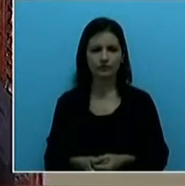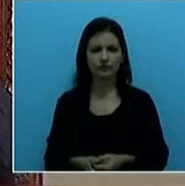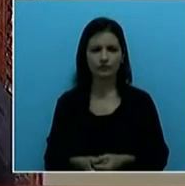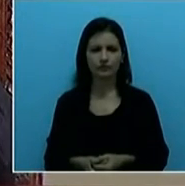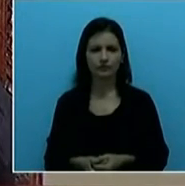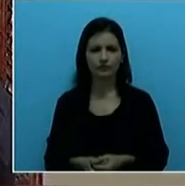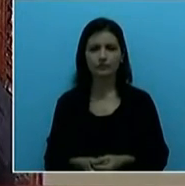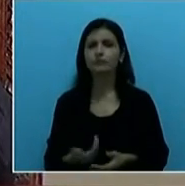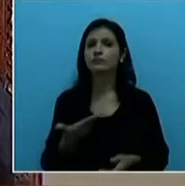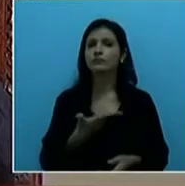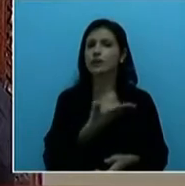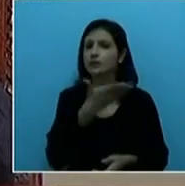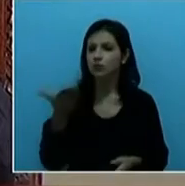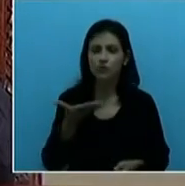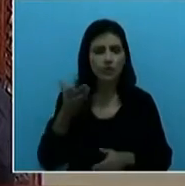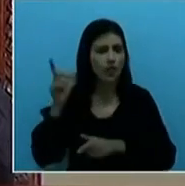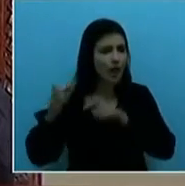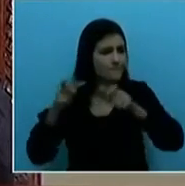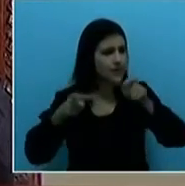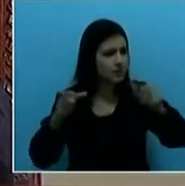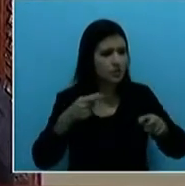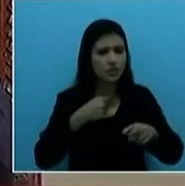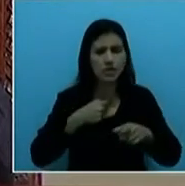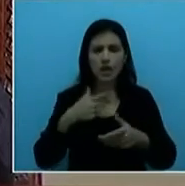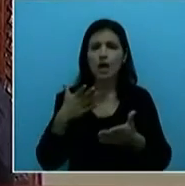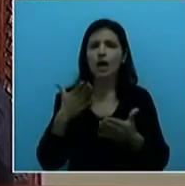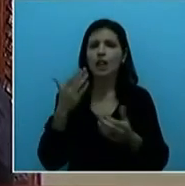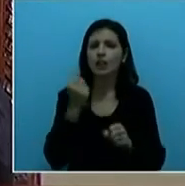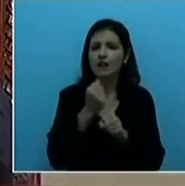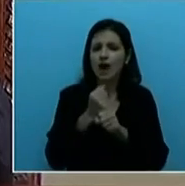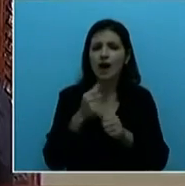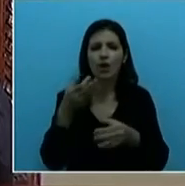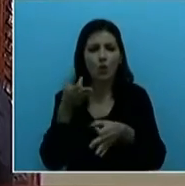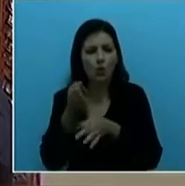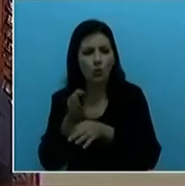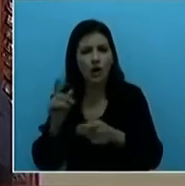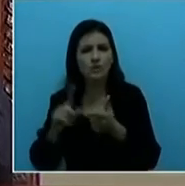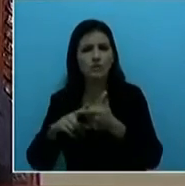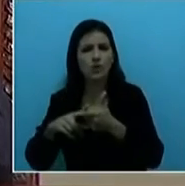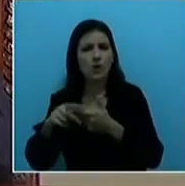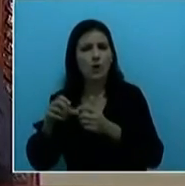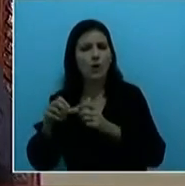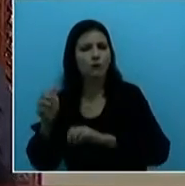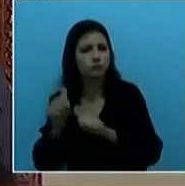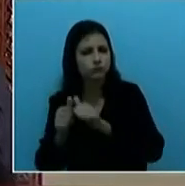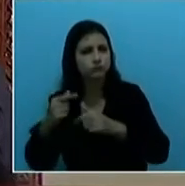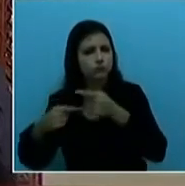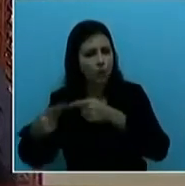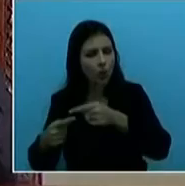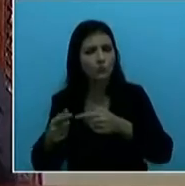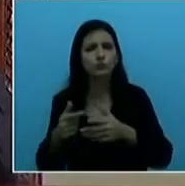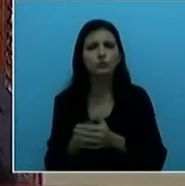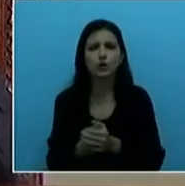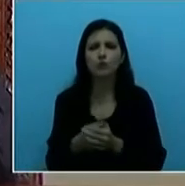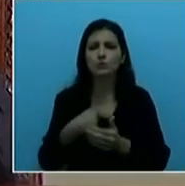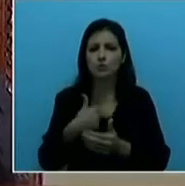de la producción de la educación y de la unión de los santafesinos y eso es lo que